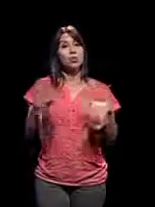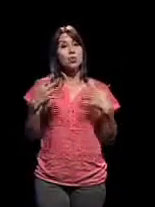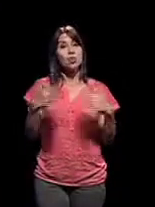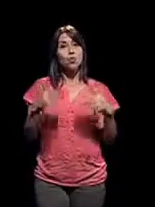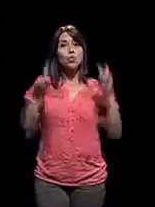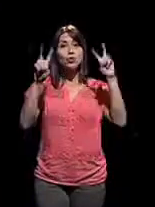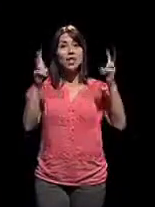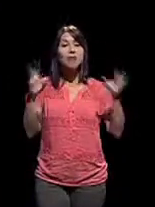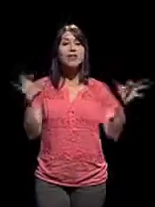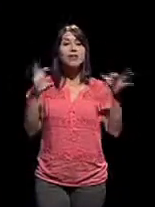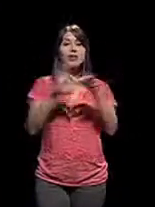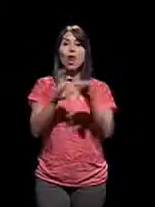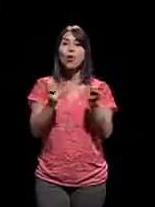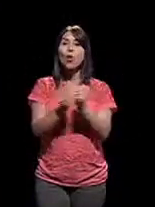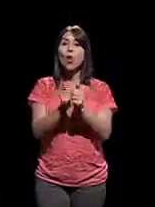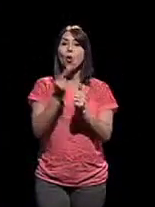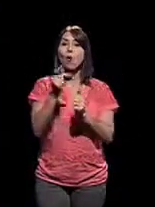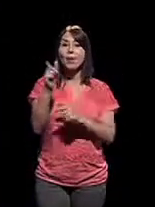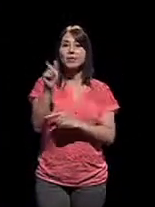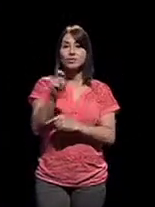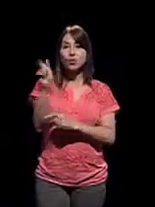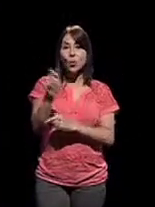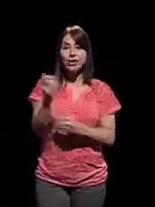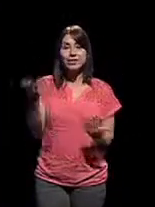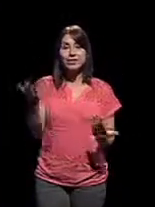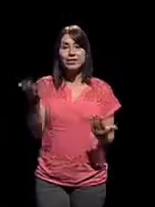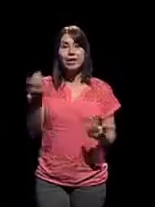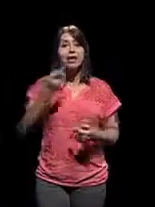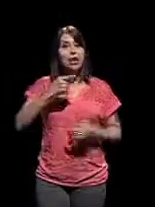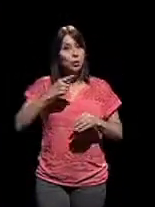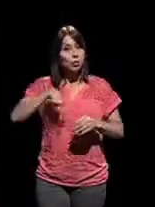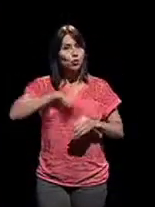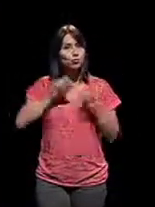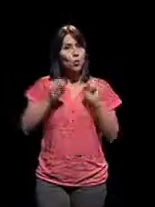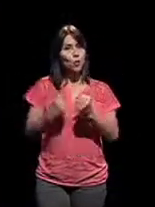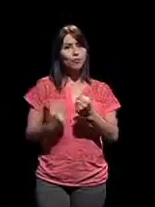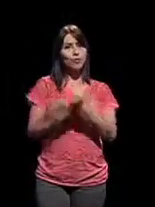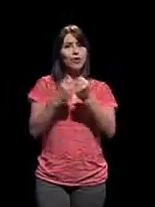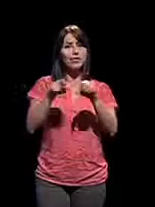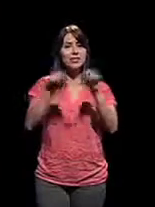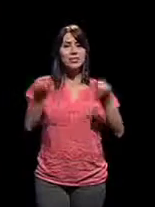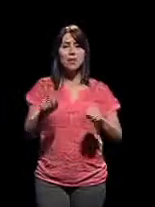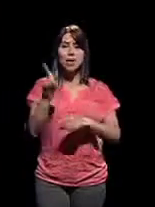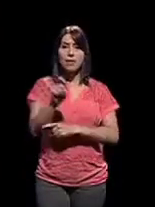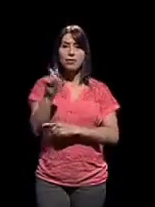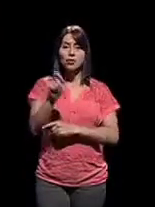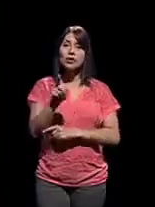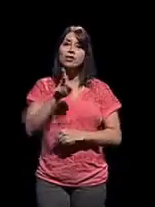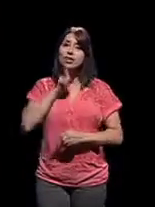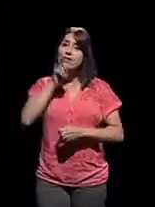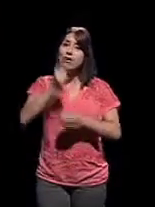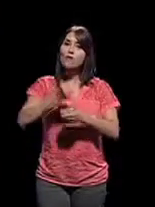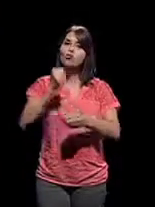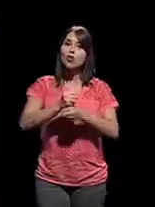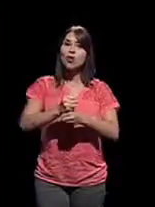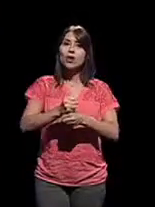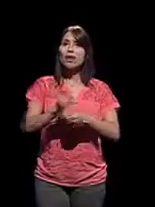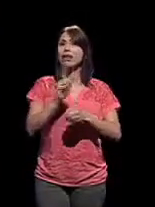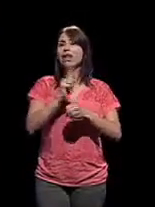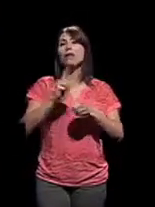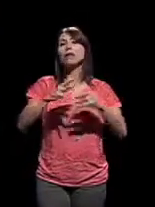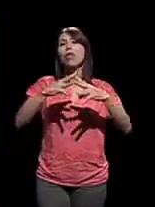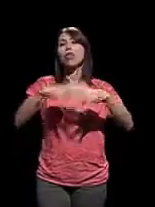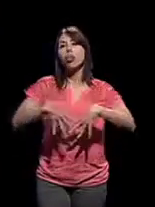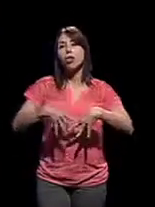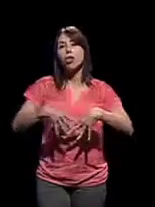un tema que tiene que ver con el tema de pensiones, ¿verdad? Que podamos reforzar el sistema de pensiones, que sea un sistema de pensiones que funcione a la larga, que no esté